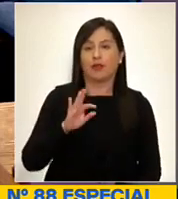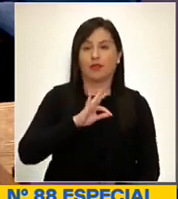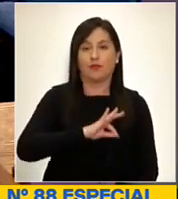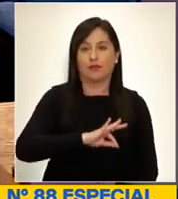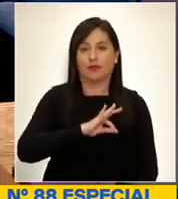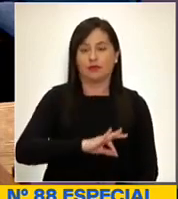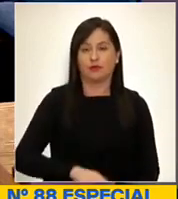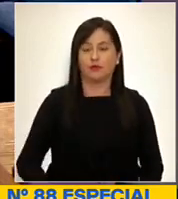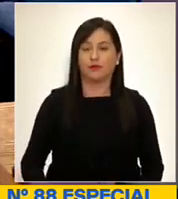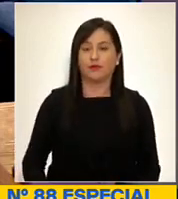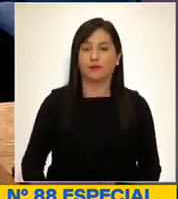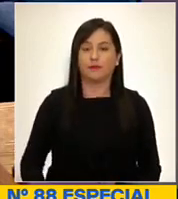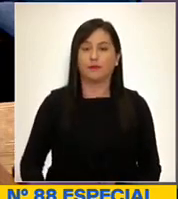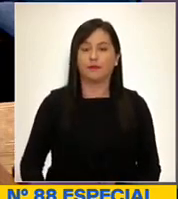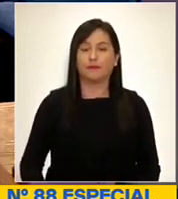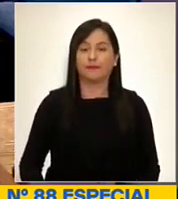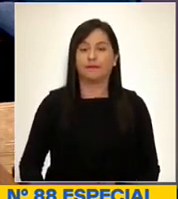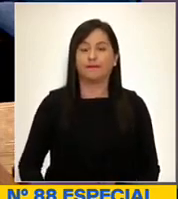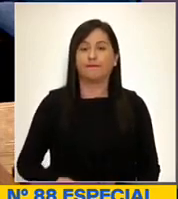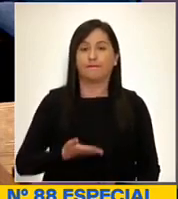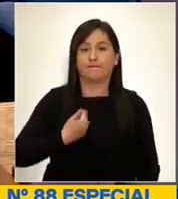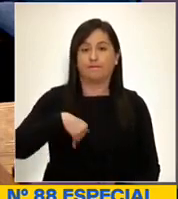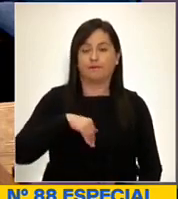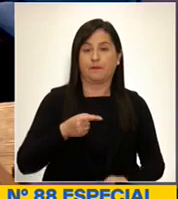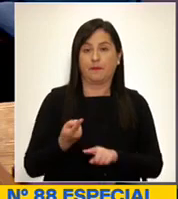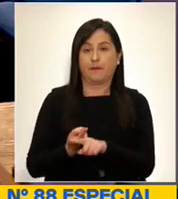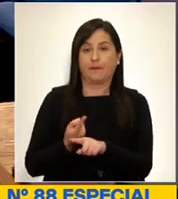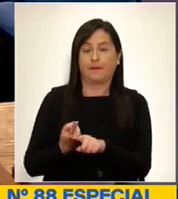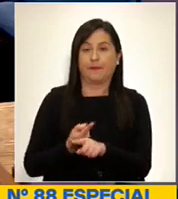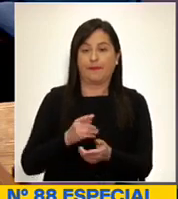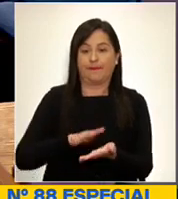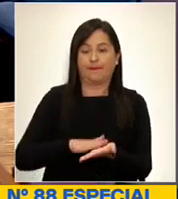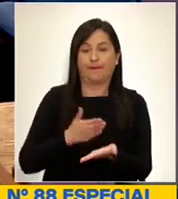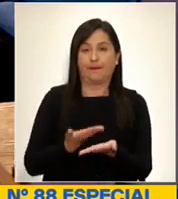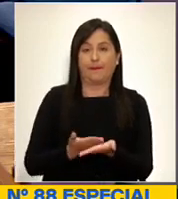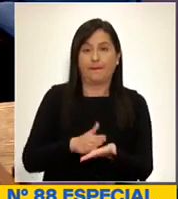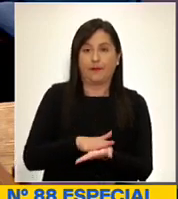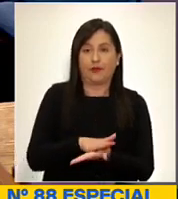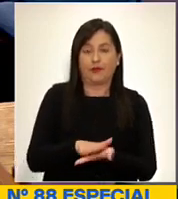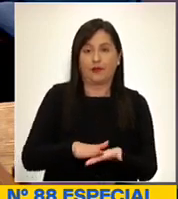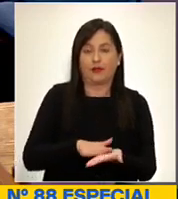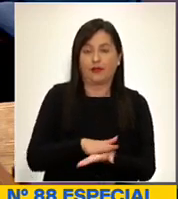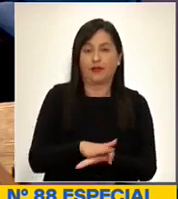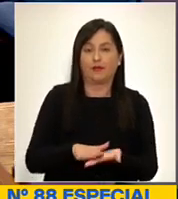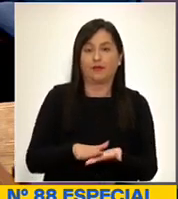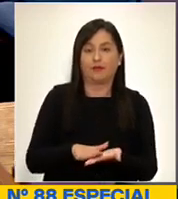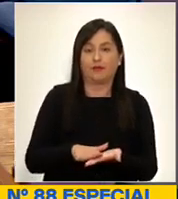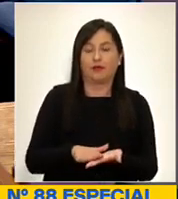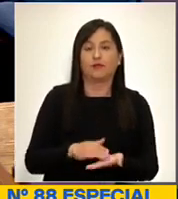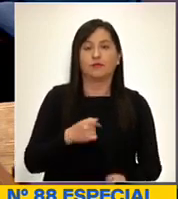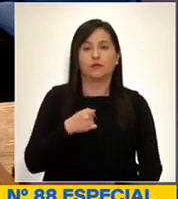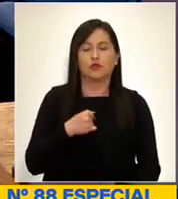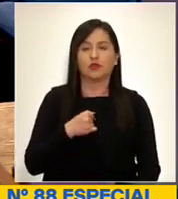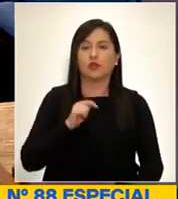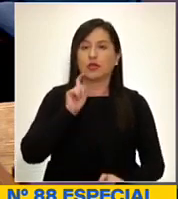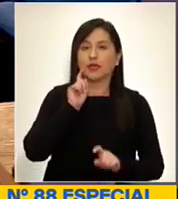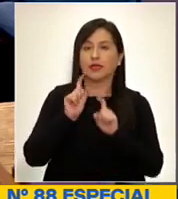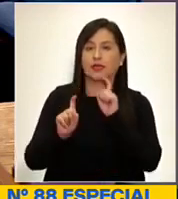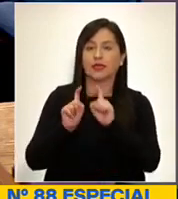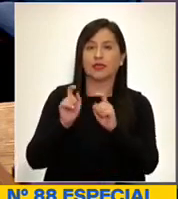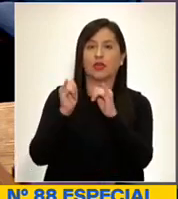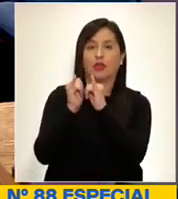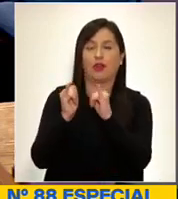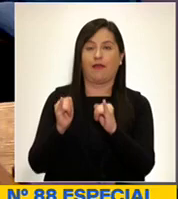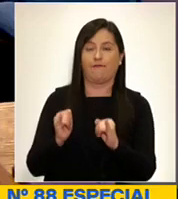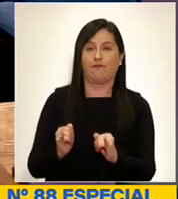pensiones cuando estemos hablando de salud por ejemplo a ver yo he sido crítico de la forma